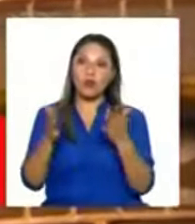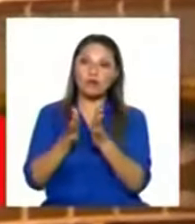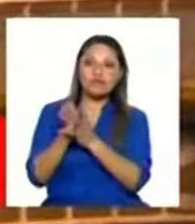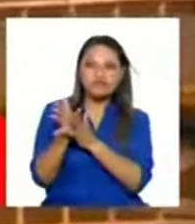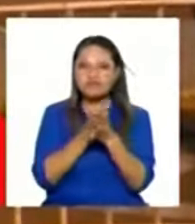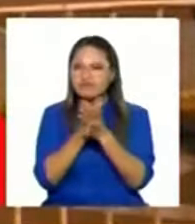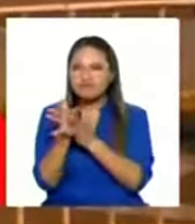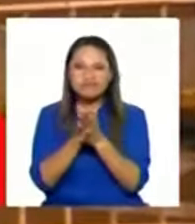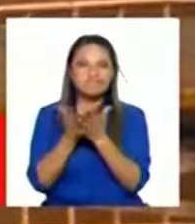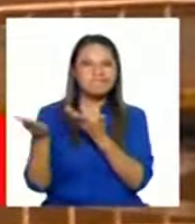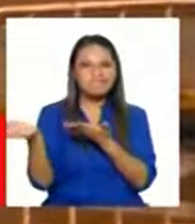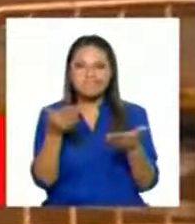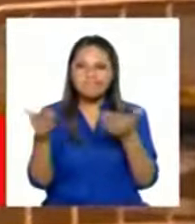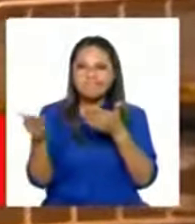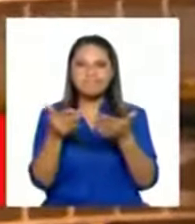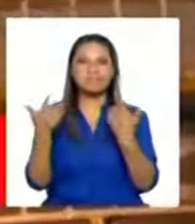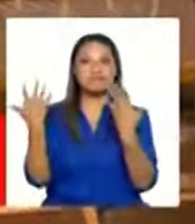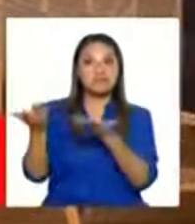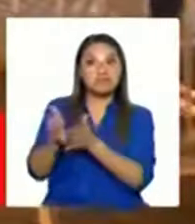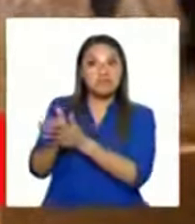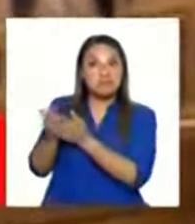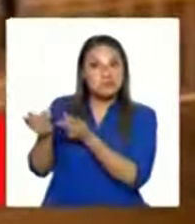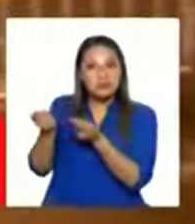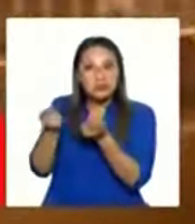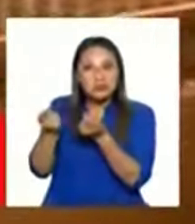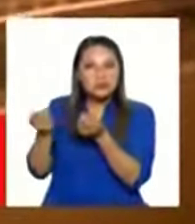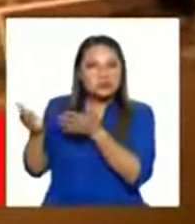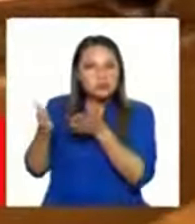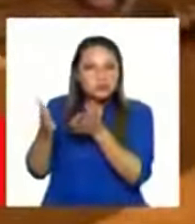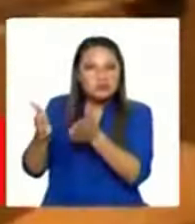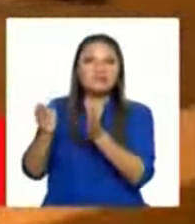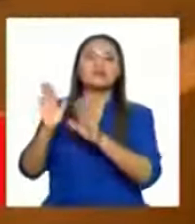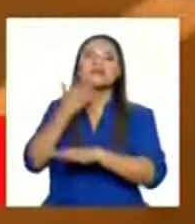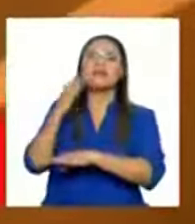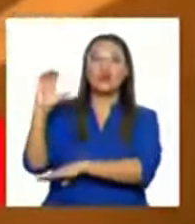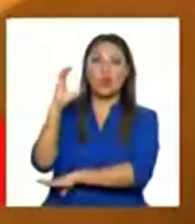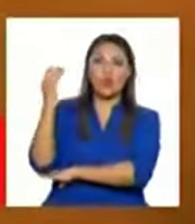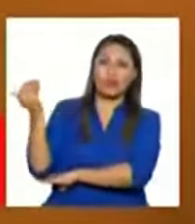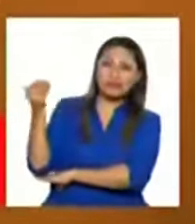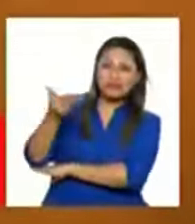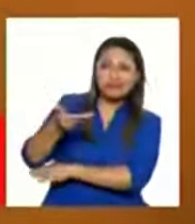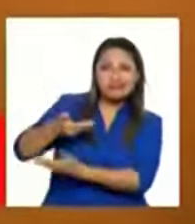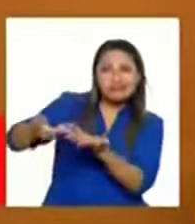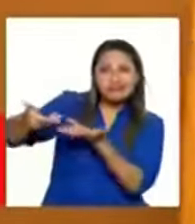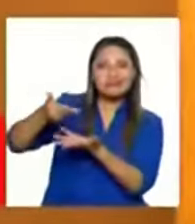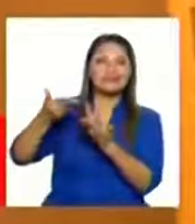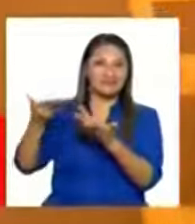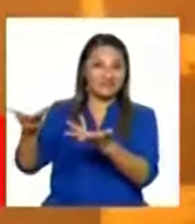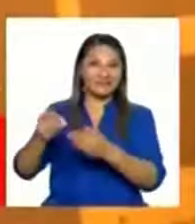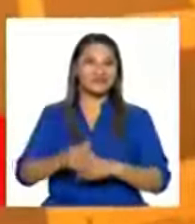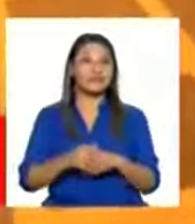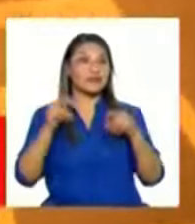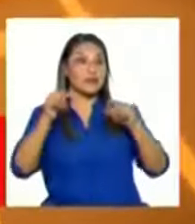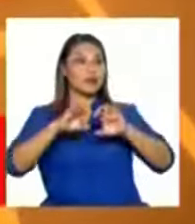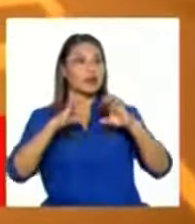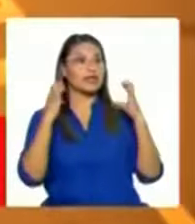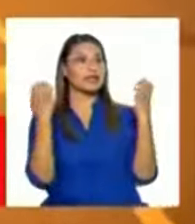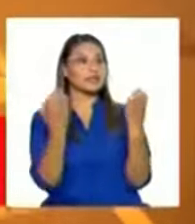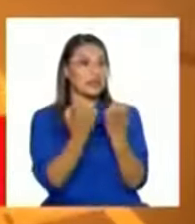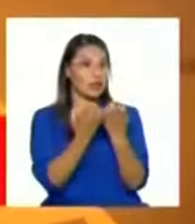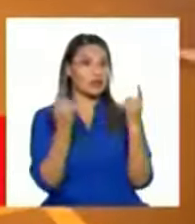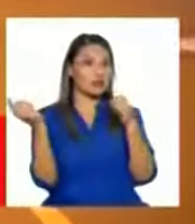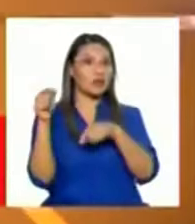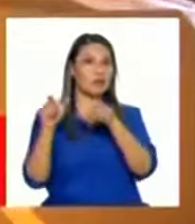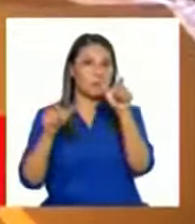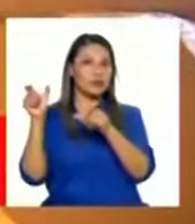para el estratega colombiano. Rápidamente vamos a ver el panorama que se vive acá en el Estadio Nacional. Ya los hinchas